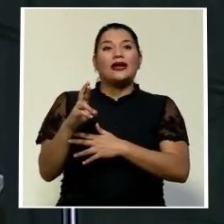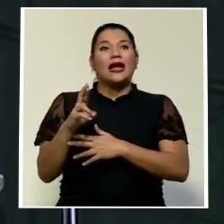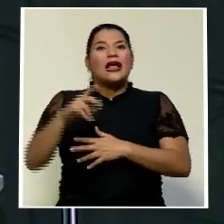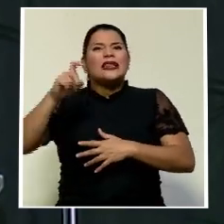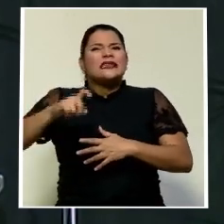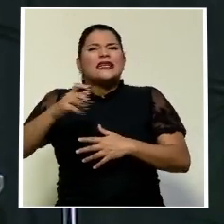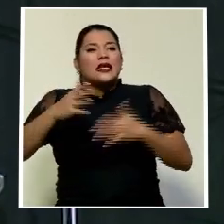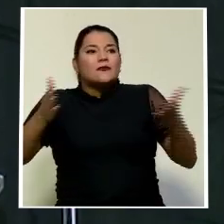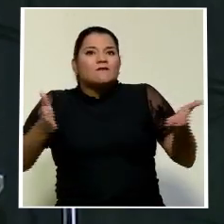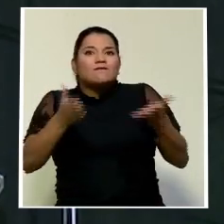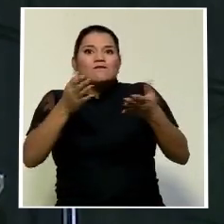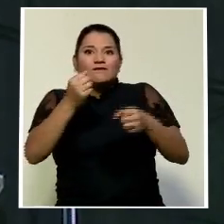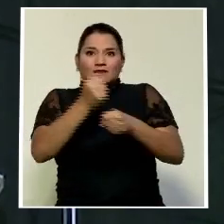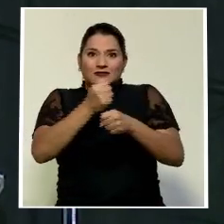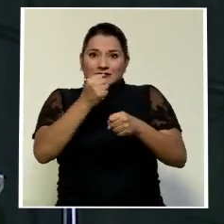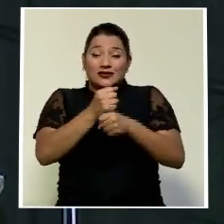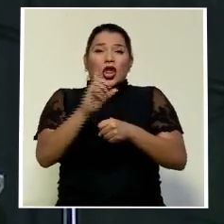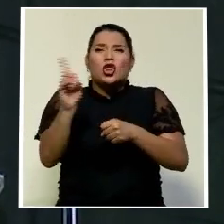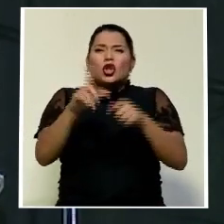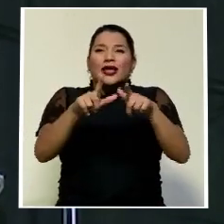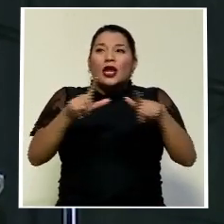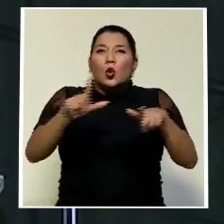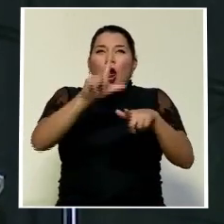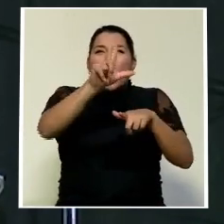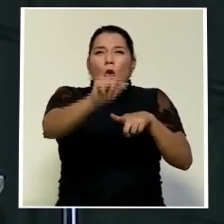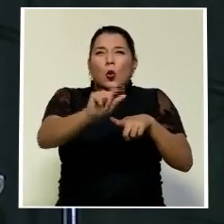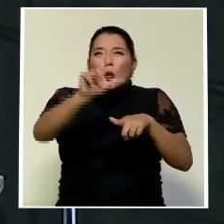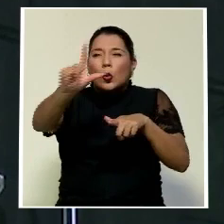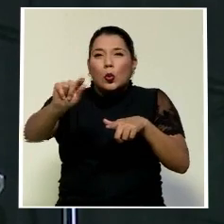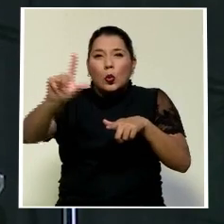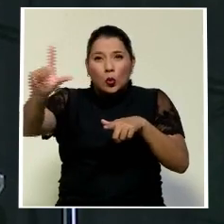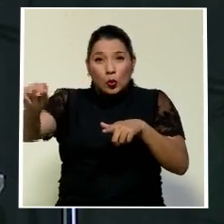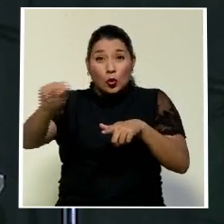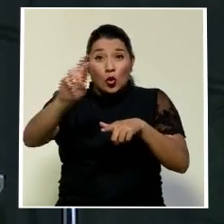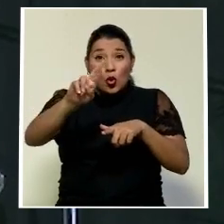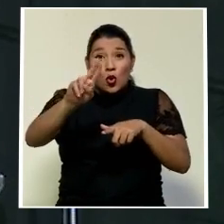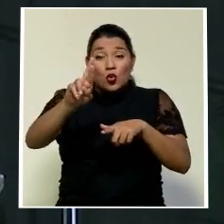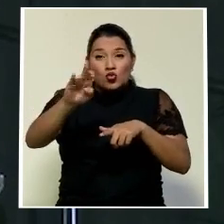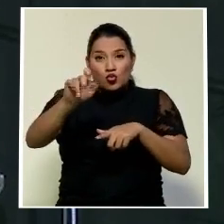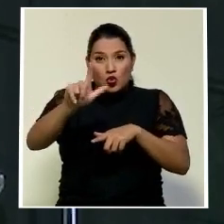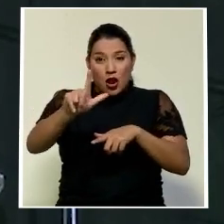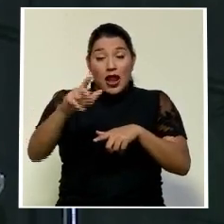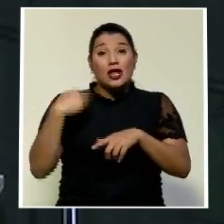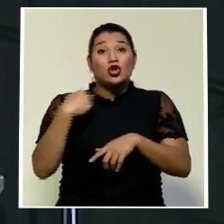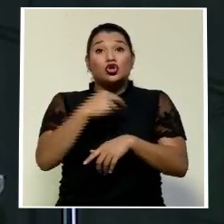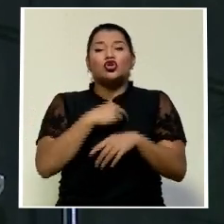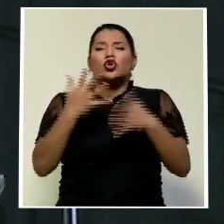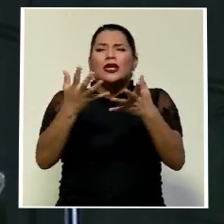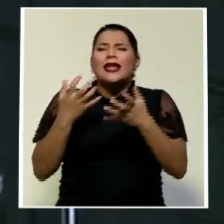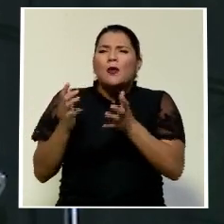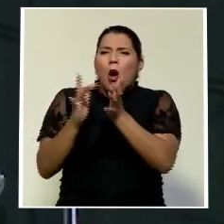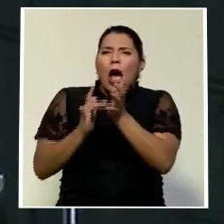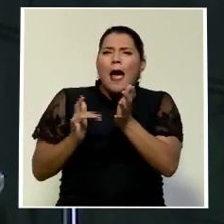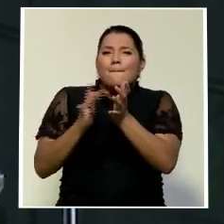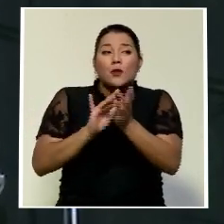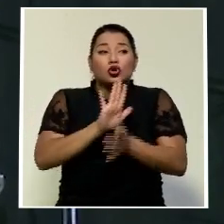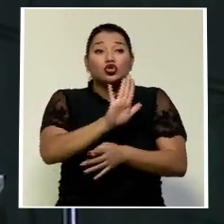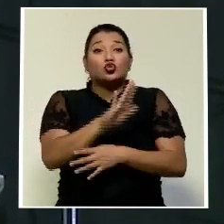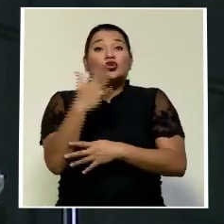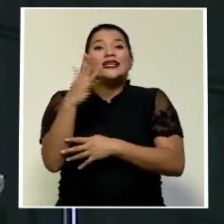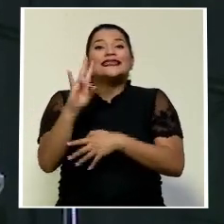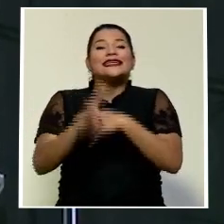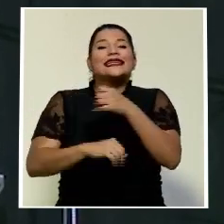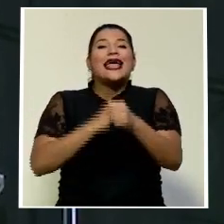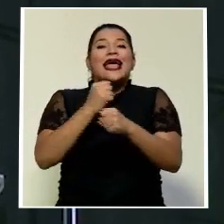en las áreas rurales. Aprovecharemos sus 17 años de experiencia